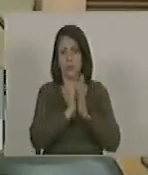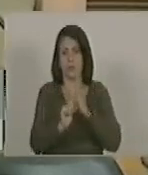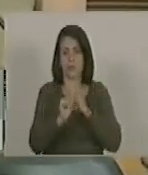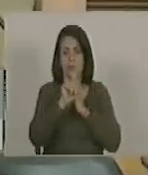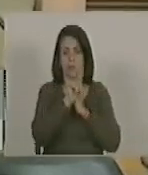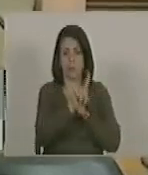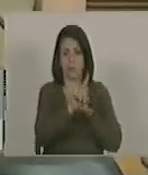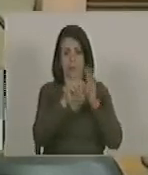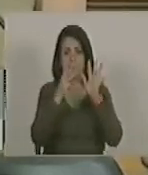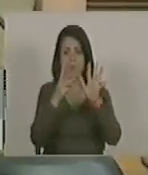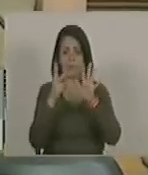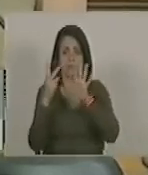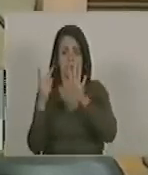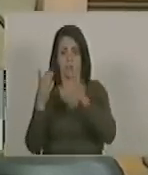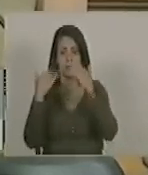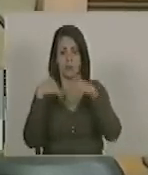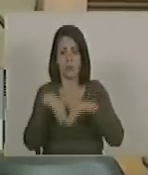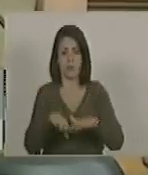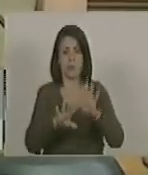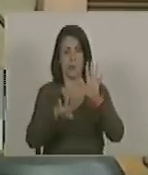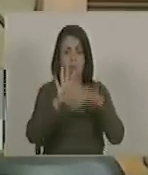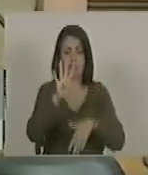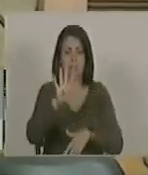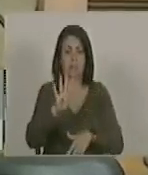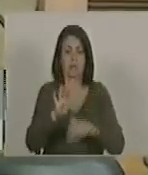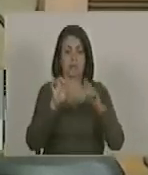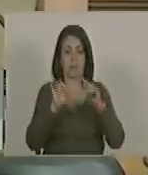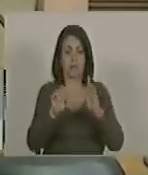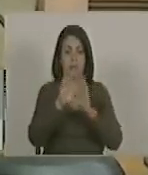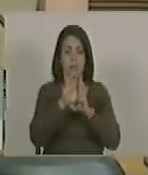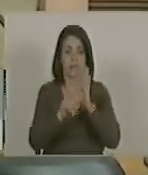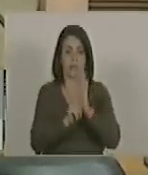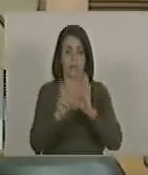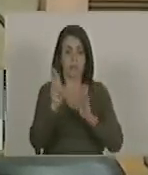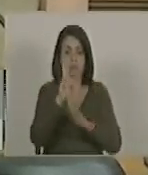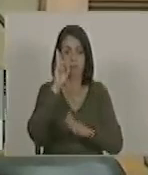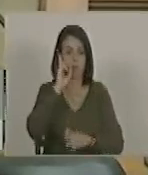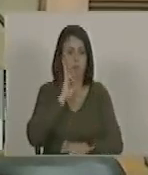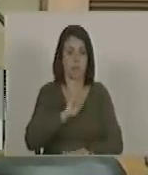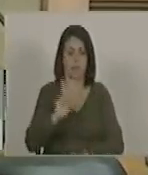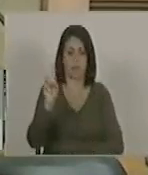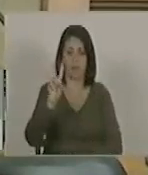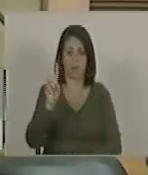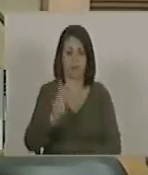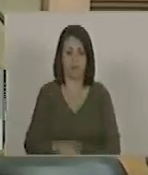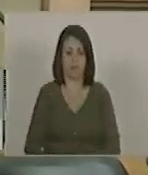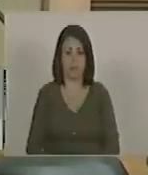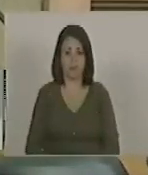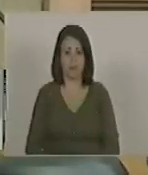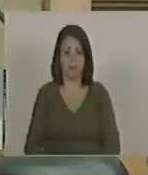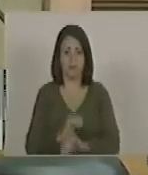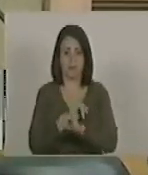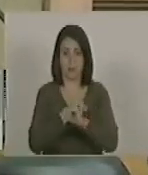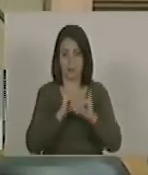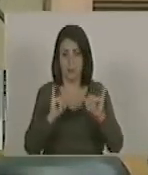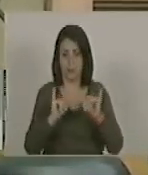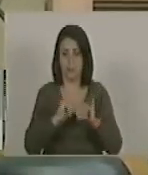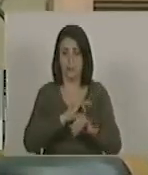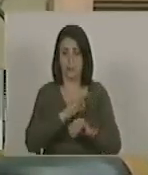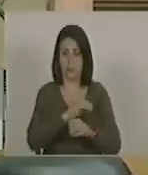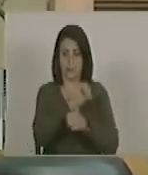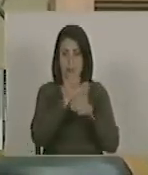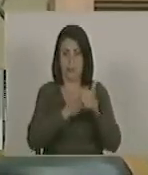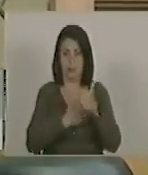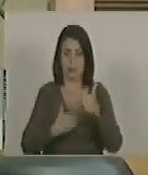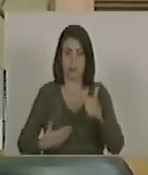artículo 187, numeral 14, de la Constitución de la República Bolivariana de Venezuela. Es todo,